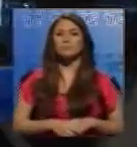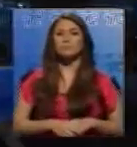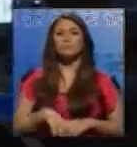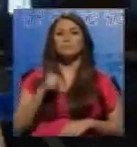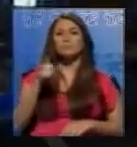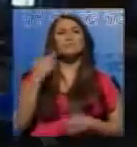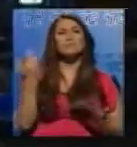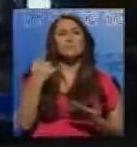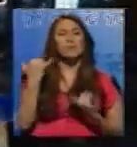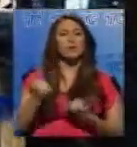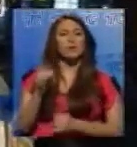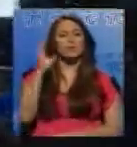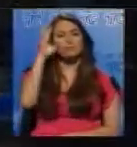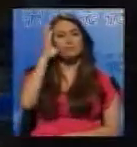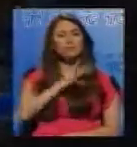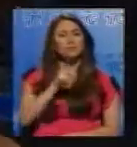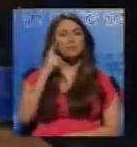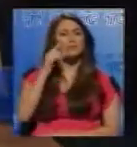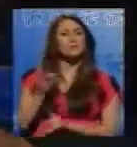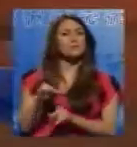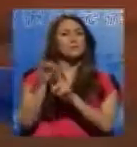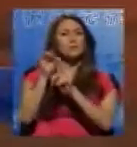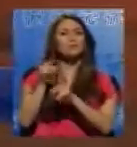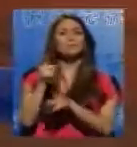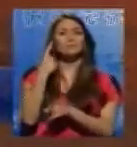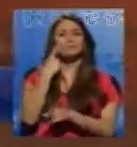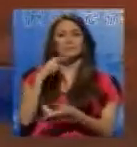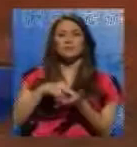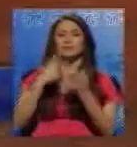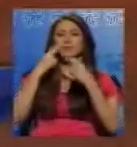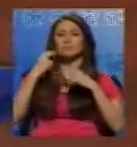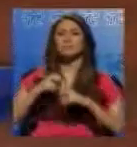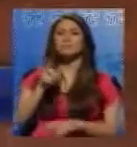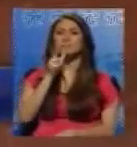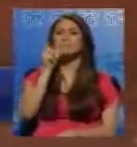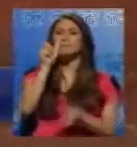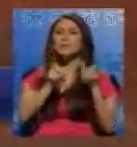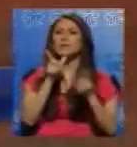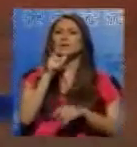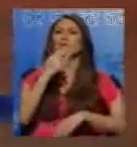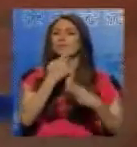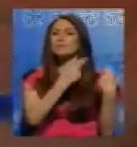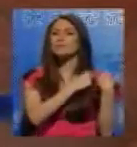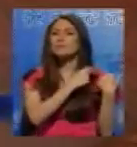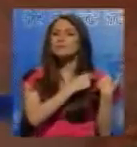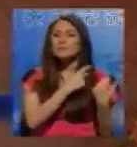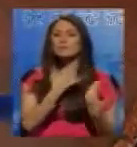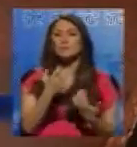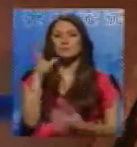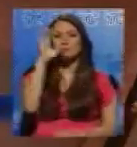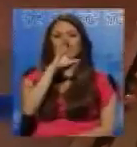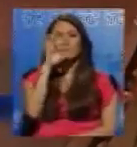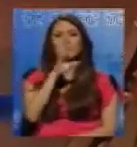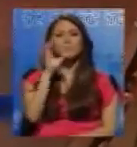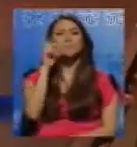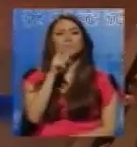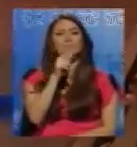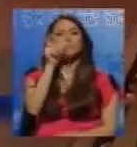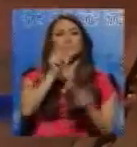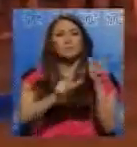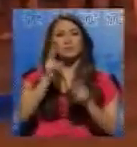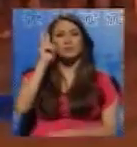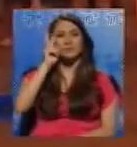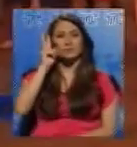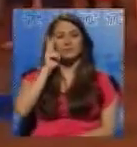averiguando, qué mismo es lo que ha lanzado. Aparentemente es una bomba Molotov. La policía investiga este supuesto atentado y está tras la pista de